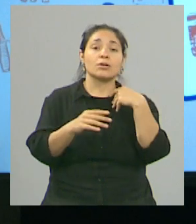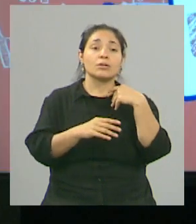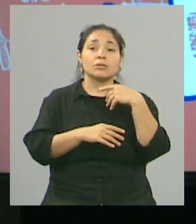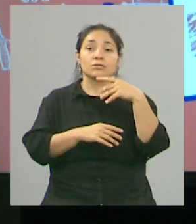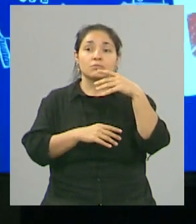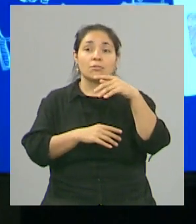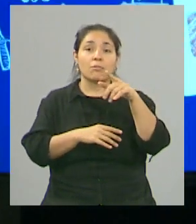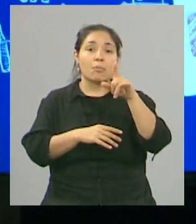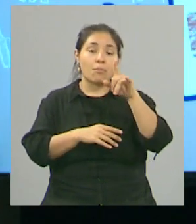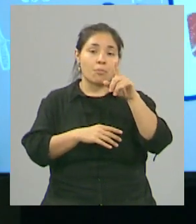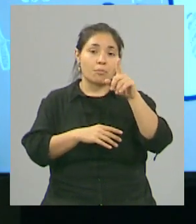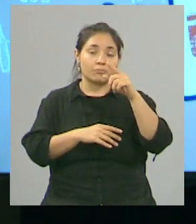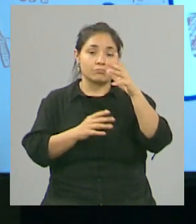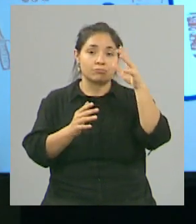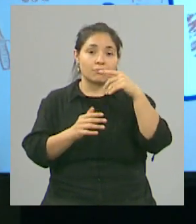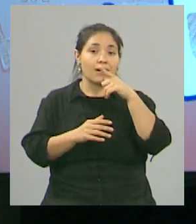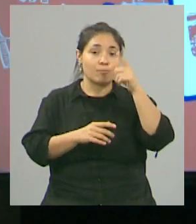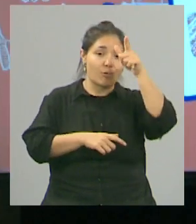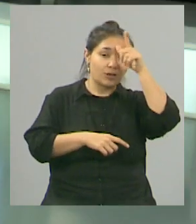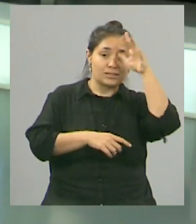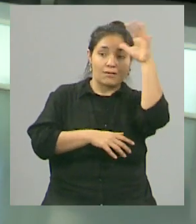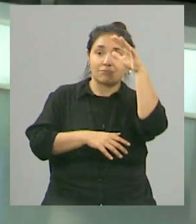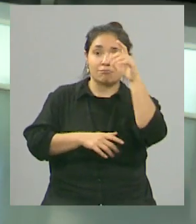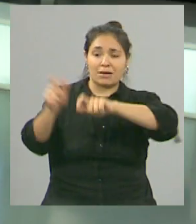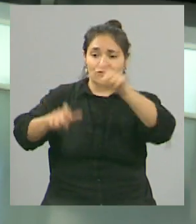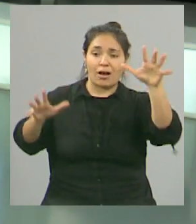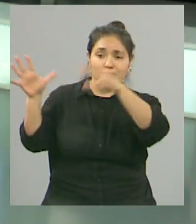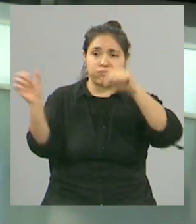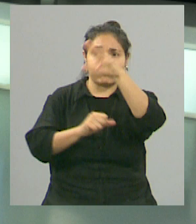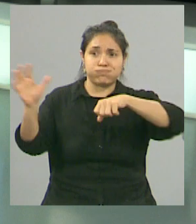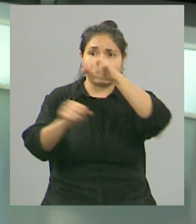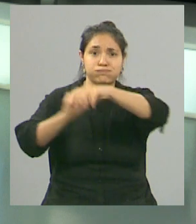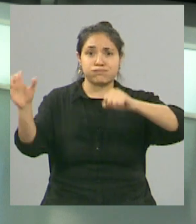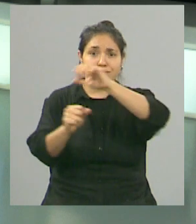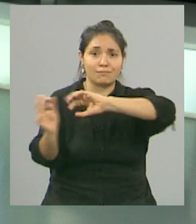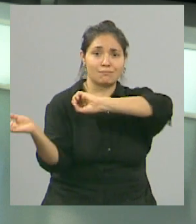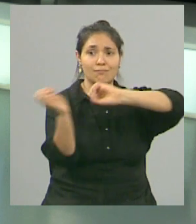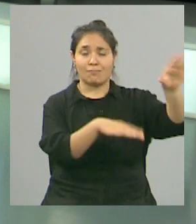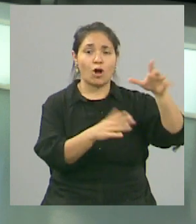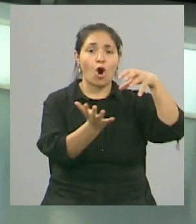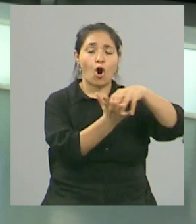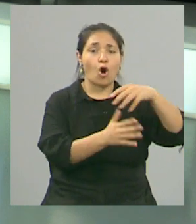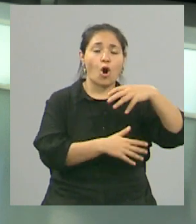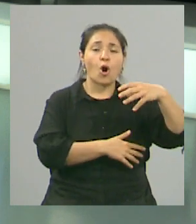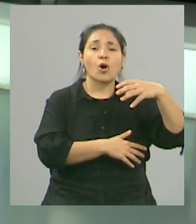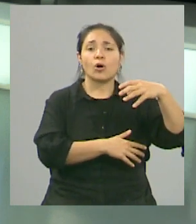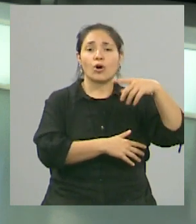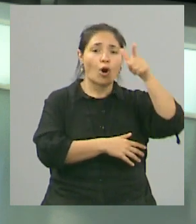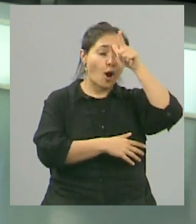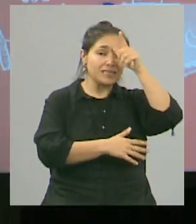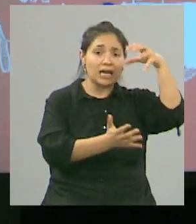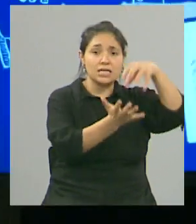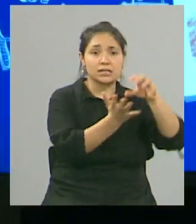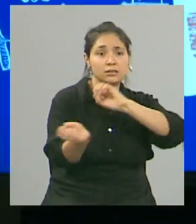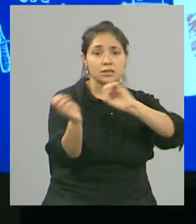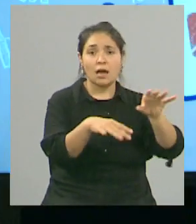hospital y a la semana se muere por los golpes que recibió. Tenía 17 años. Claro. Entonces digo que